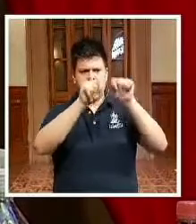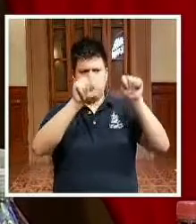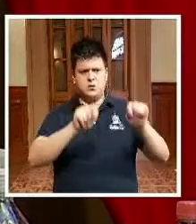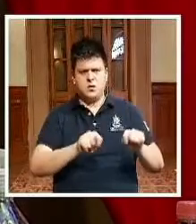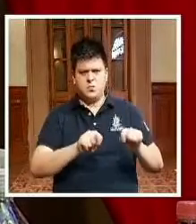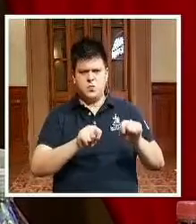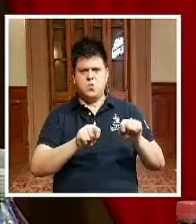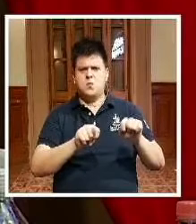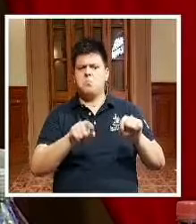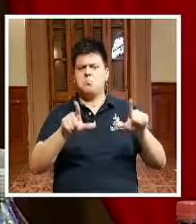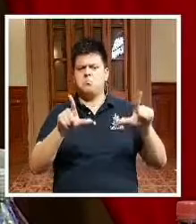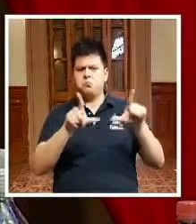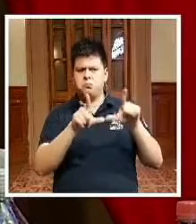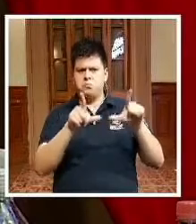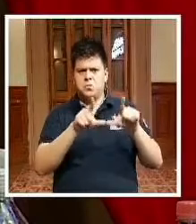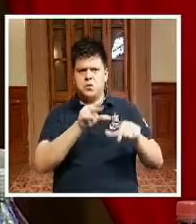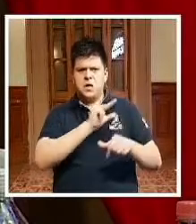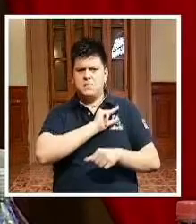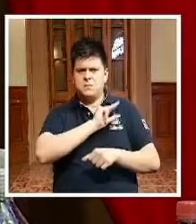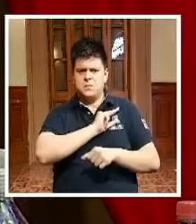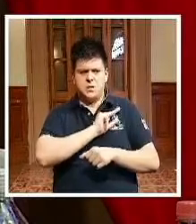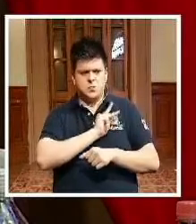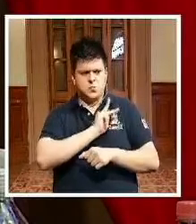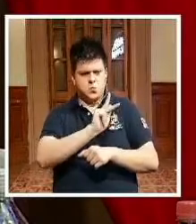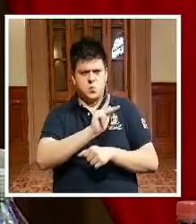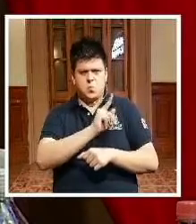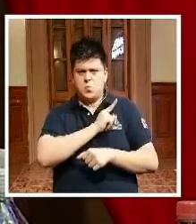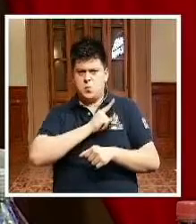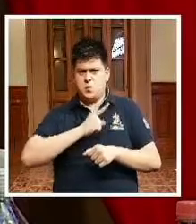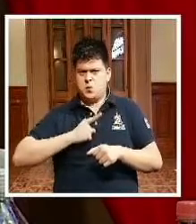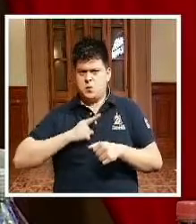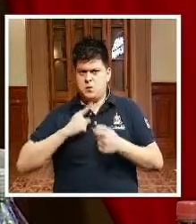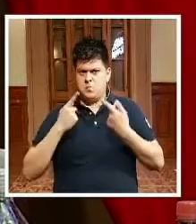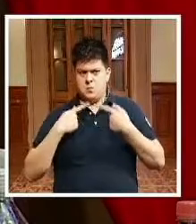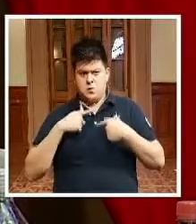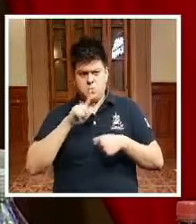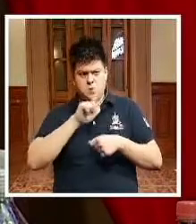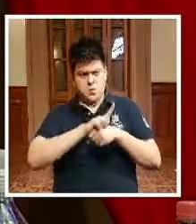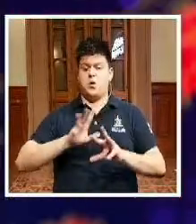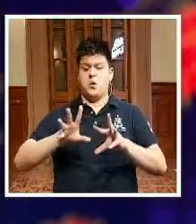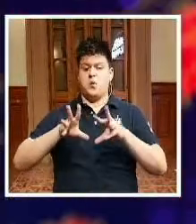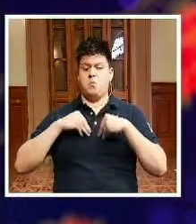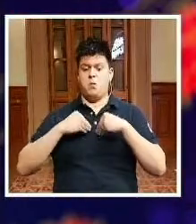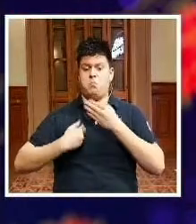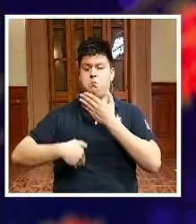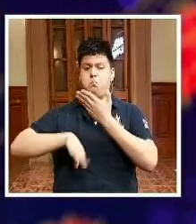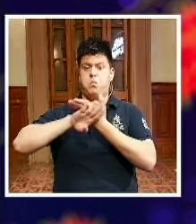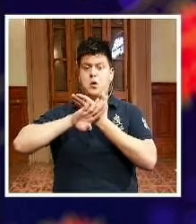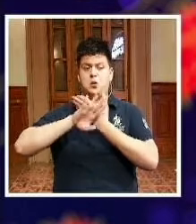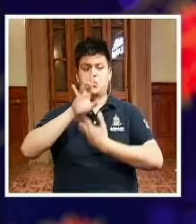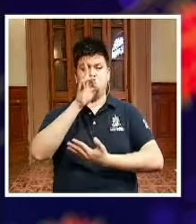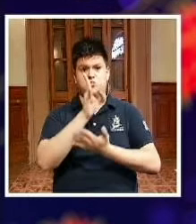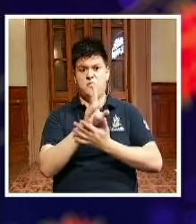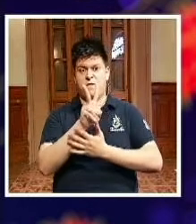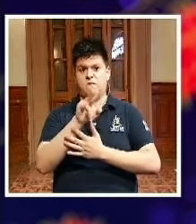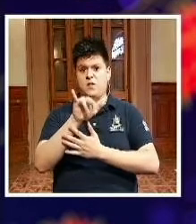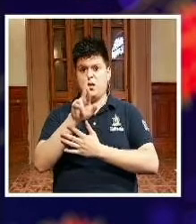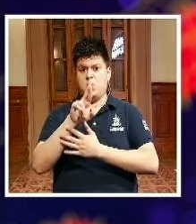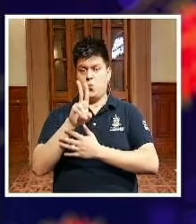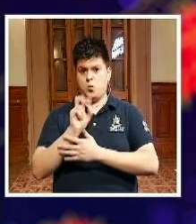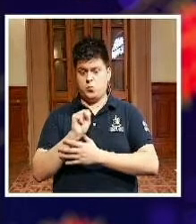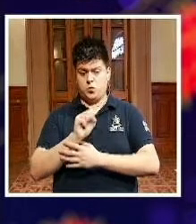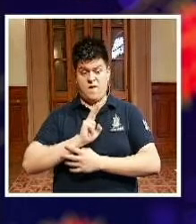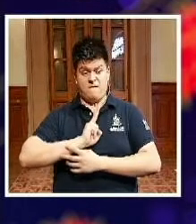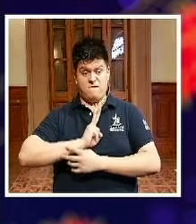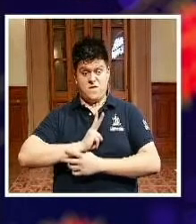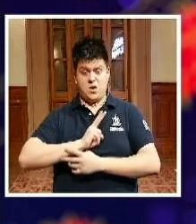certificación de especialista que sea alguien que ustedes puedan confiar dijo que esta sustancia ataca todas